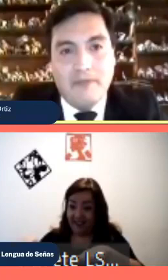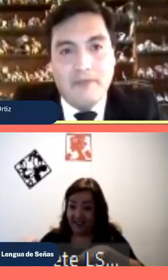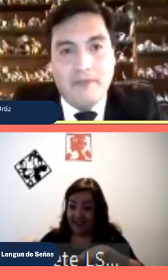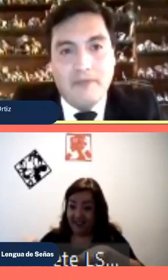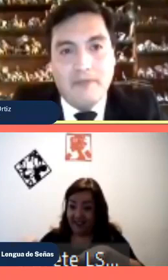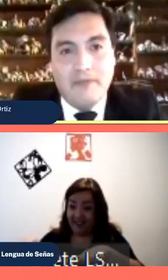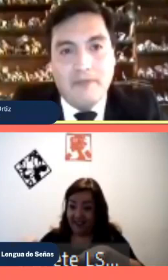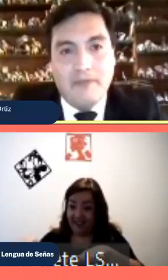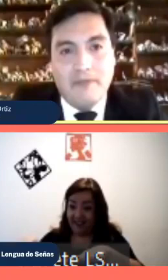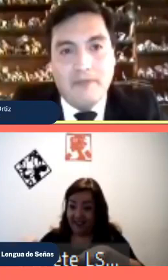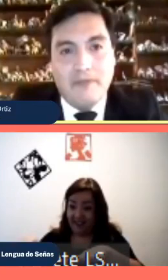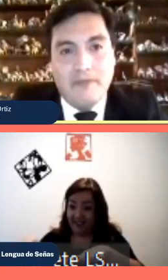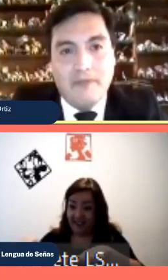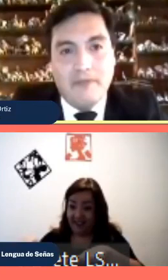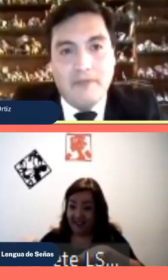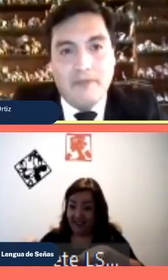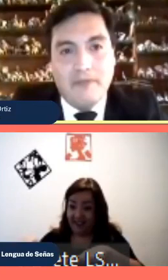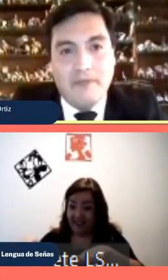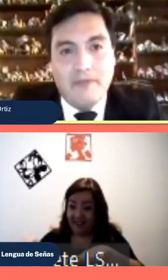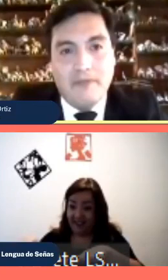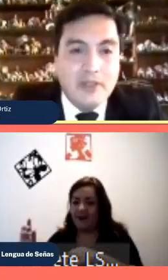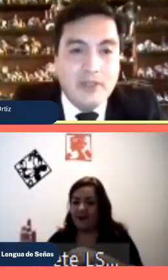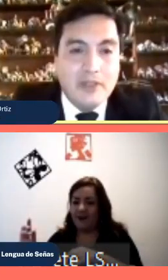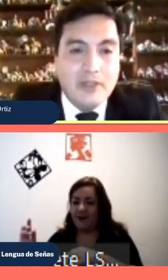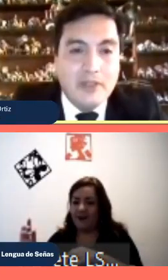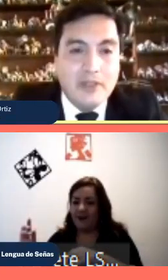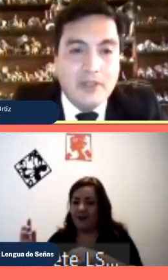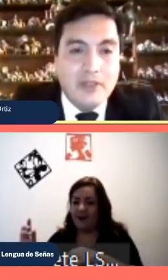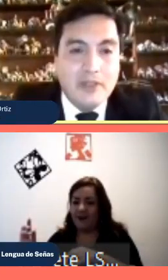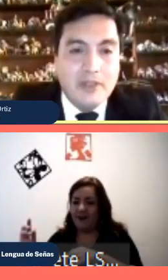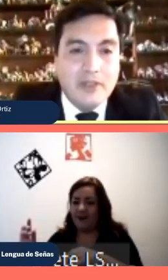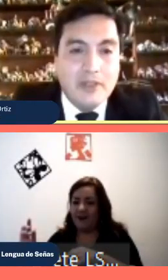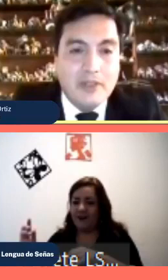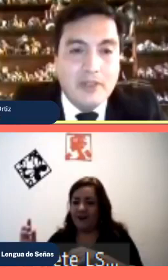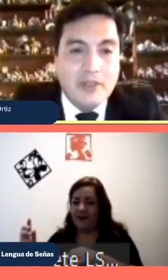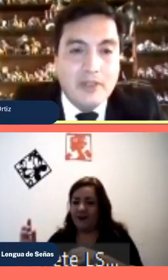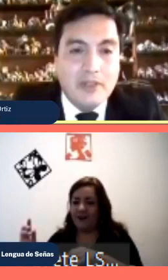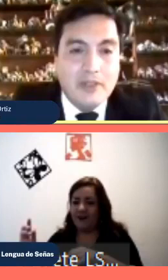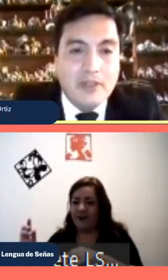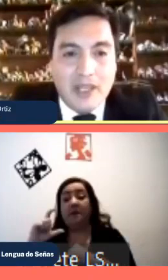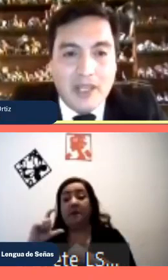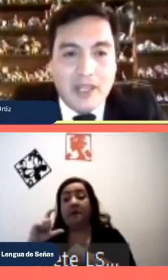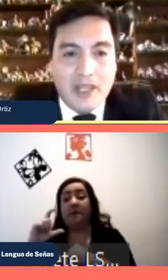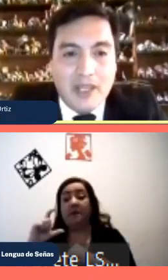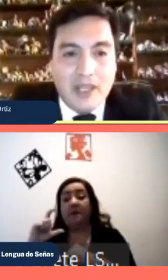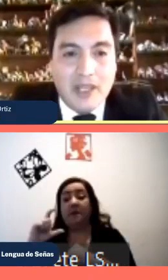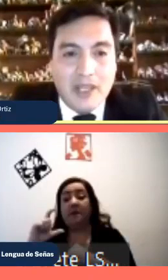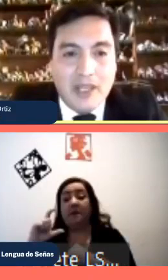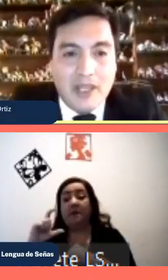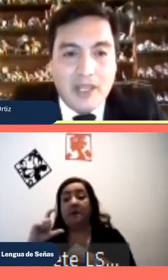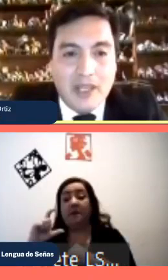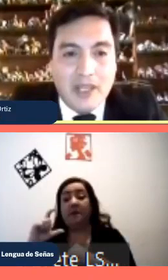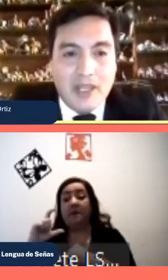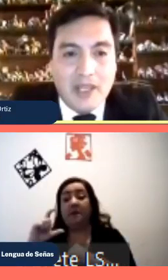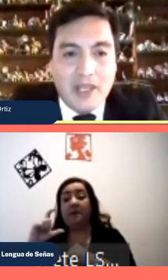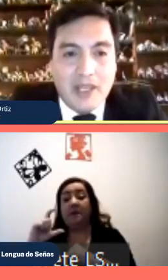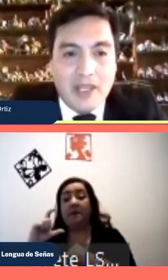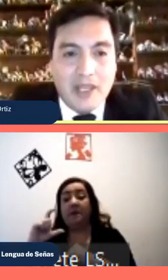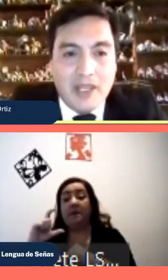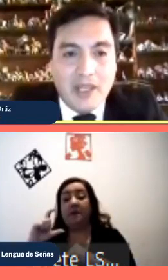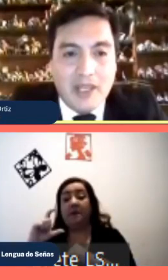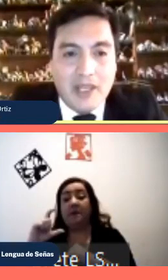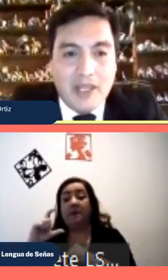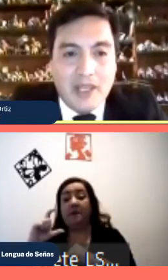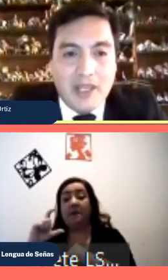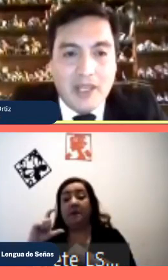eligieron a este animal, este pequeño dinosaurio, que es una especie de apatosaurio, lo